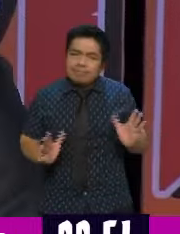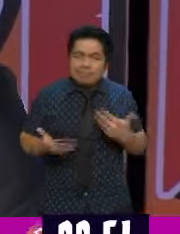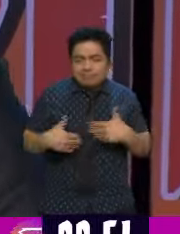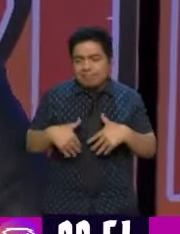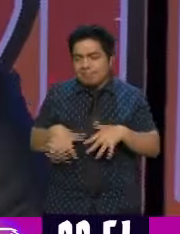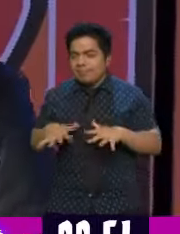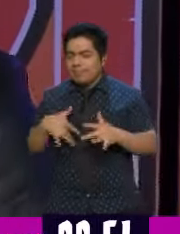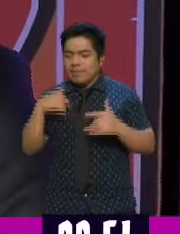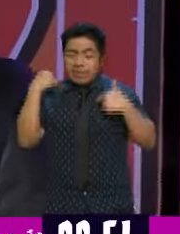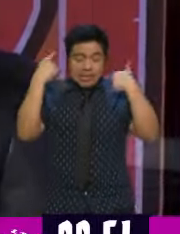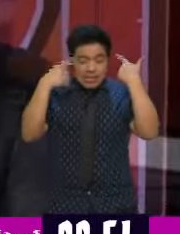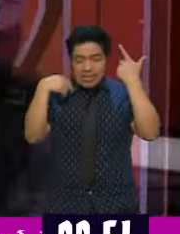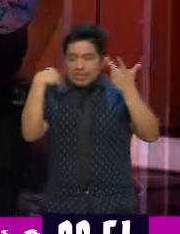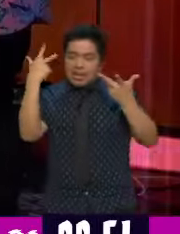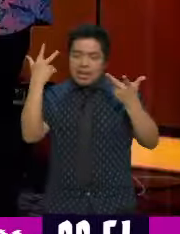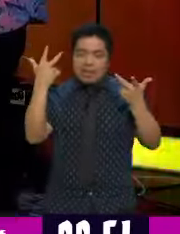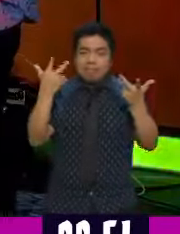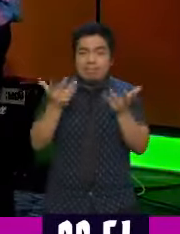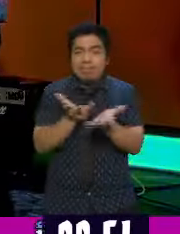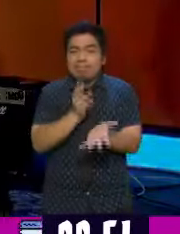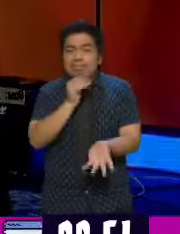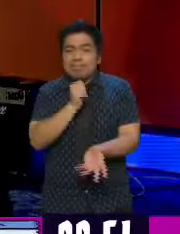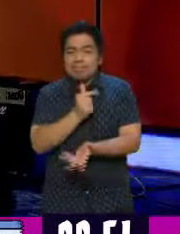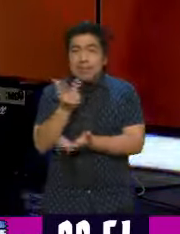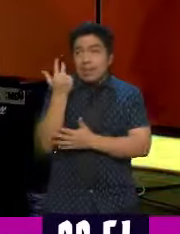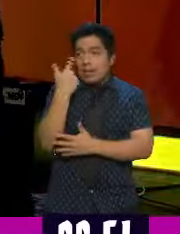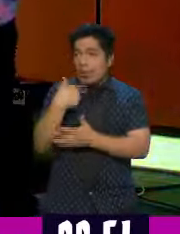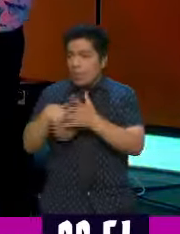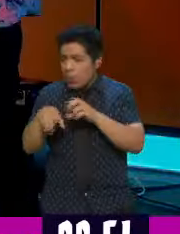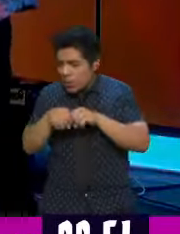Sacudes mis sentidos, ya no estoy perdido.